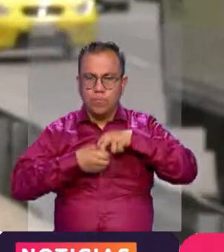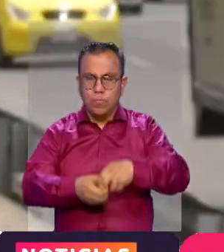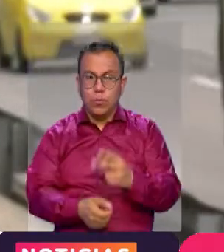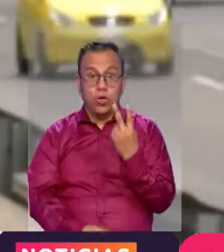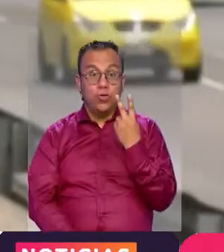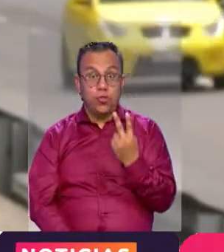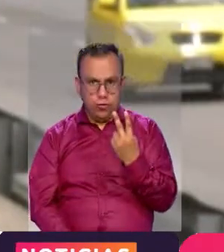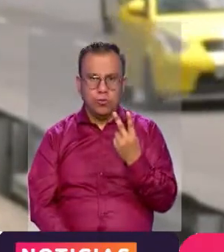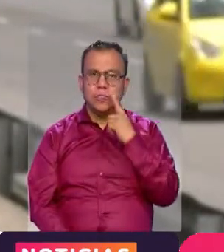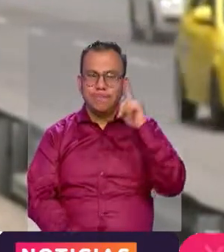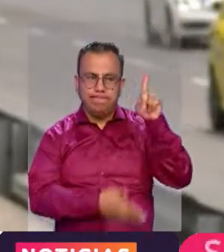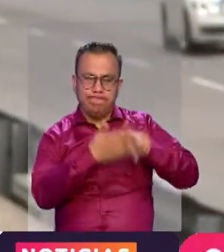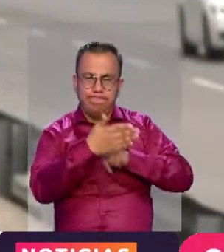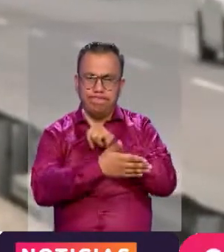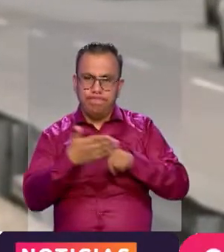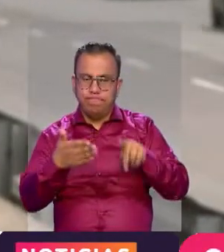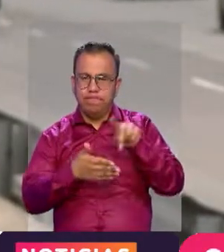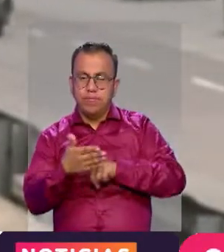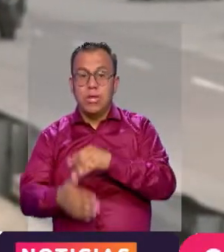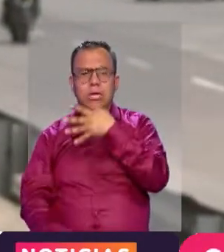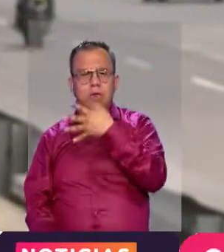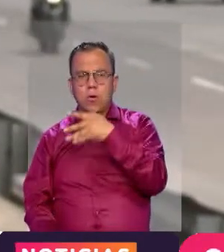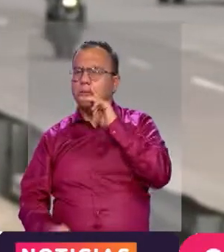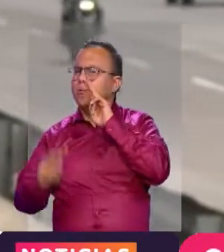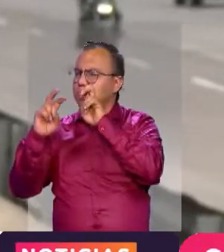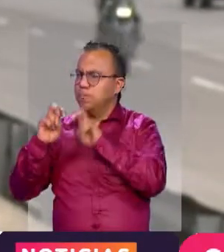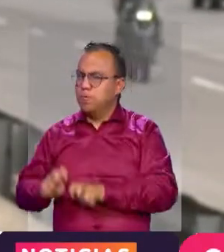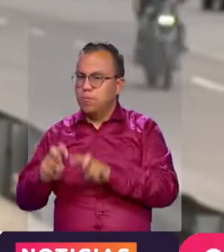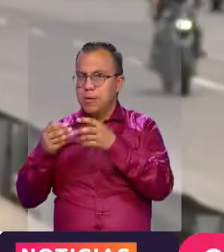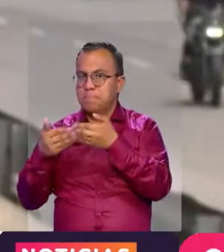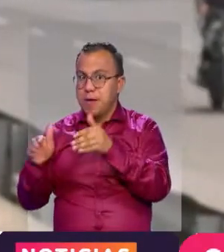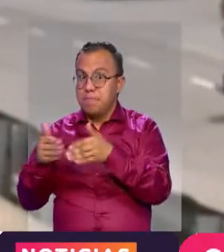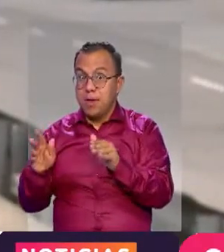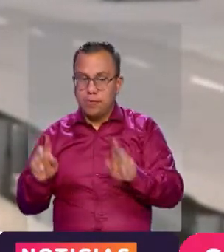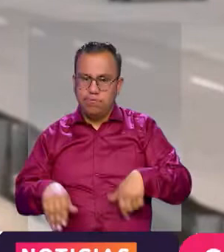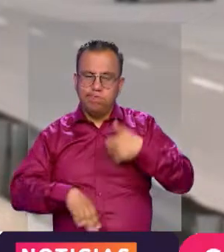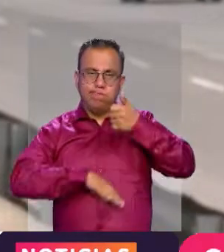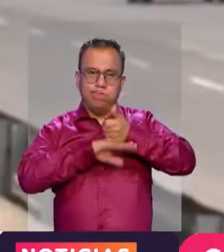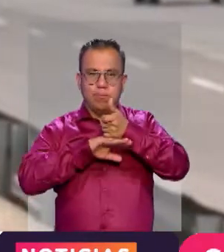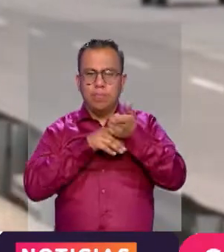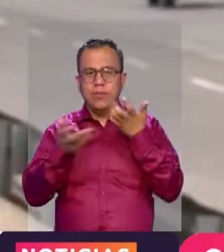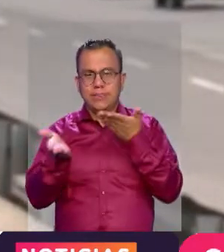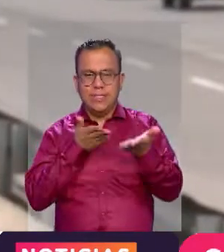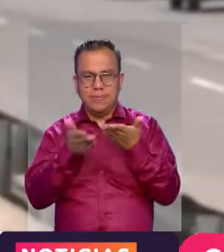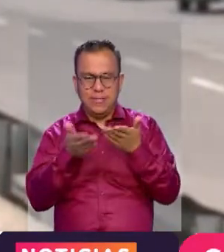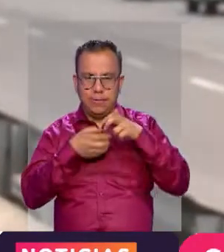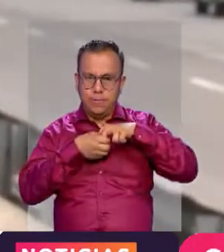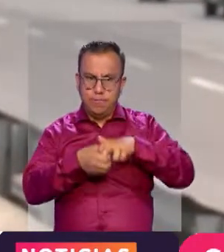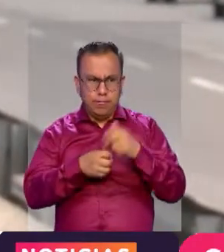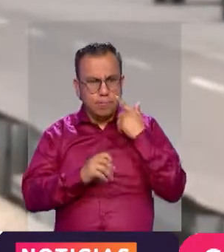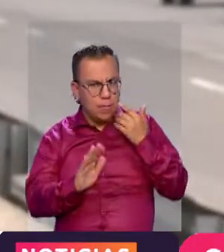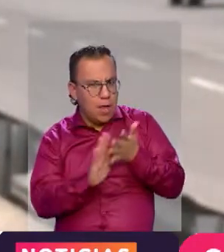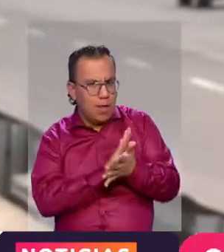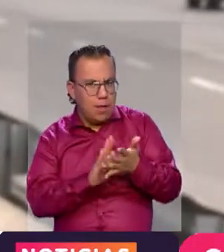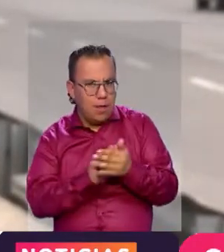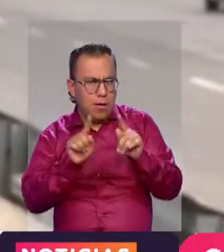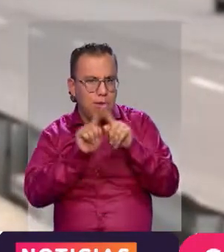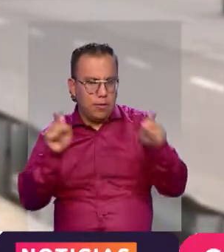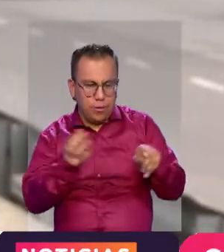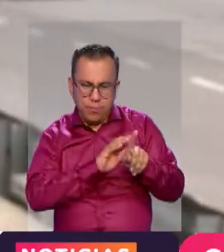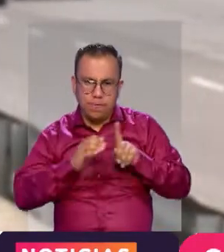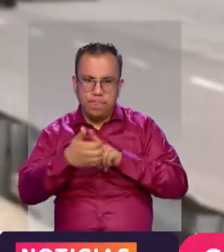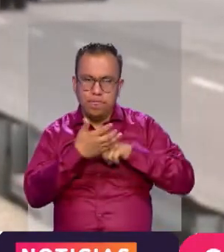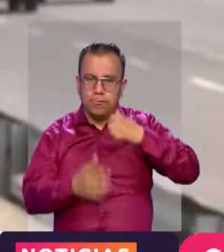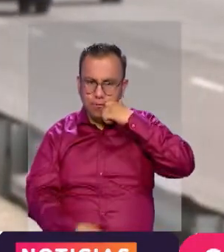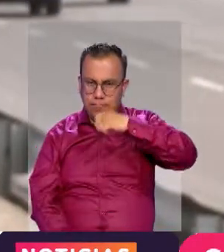dos aerolíneas fueron sancionadas y cuatro investigaciones fueron abiertas por la Superintendencia de Transporte, según indican, porque no protegerían